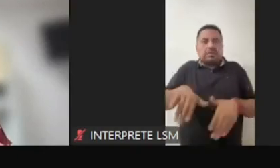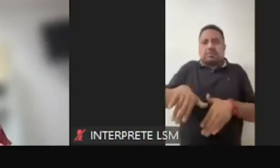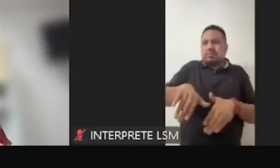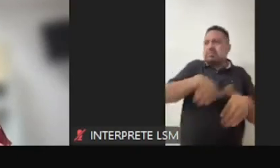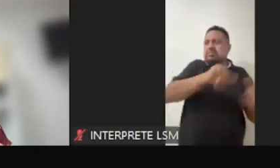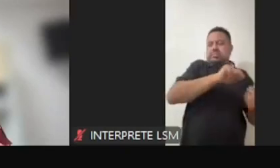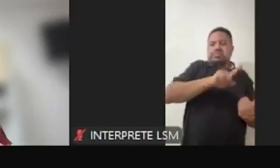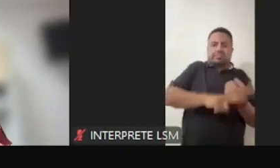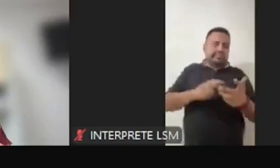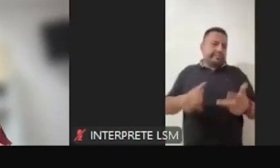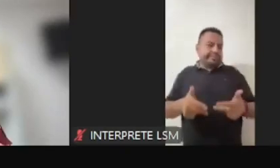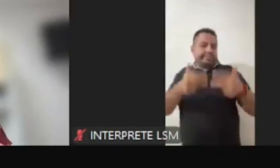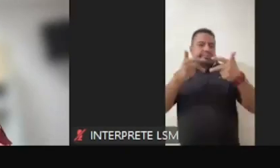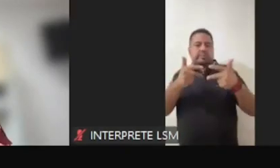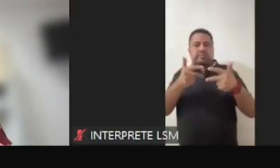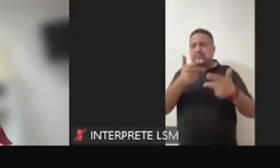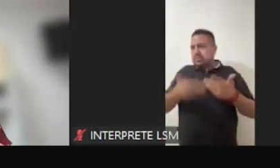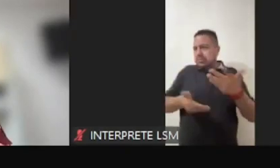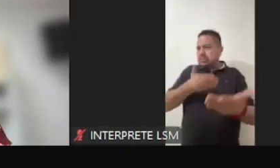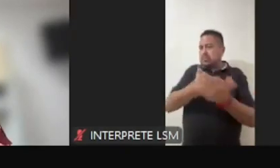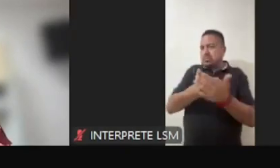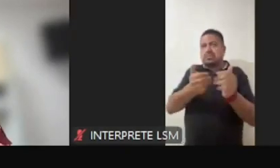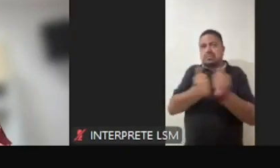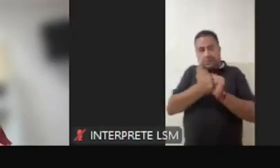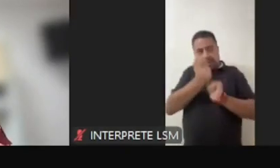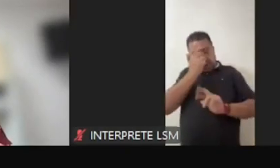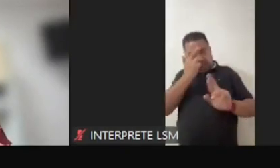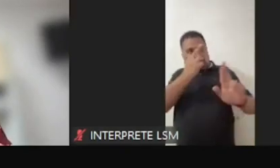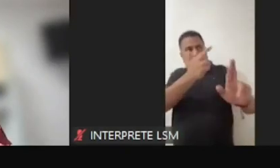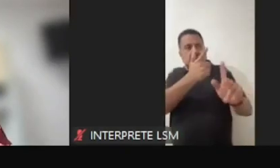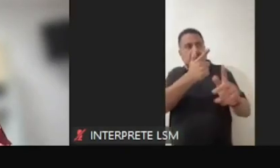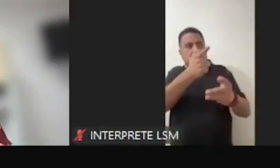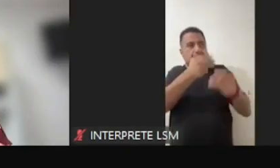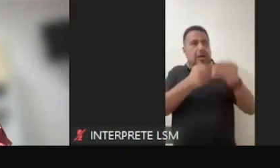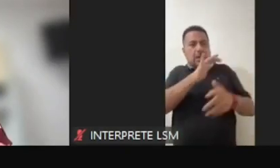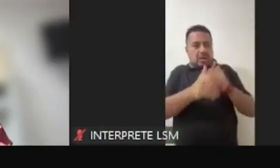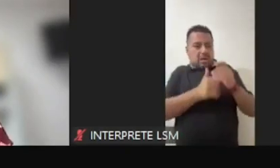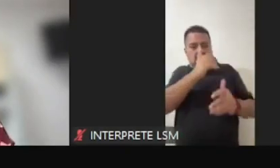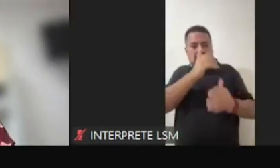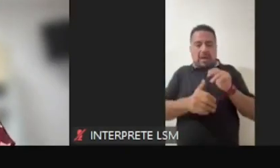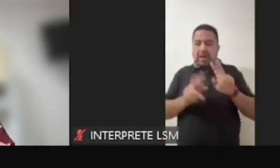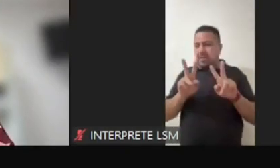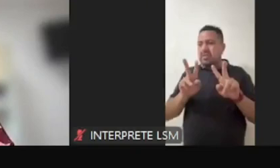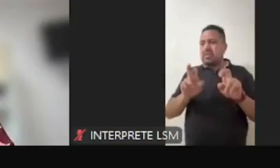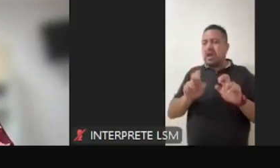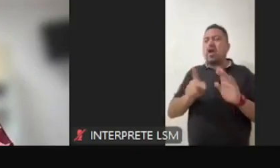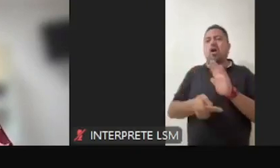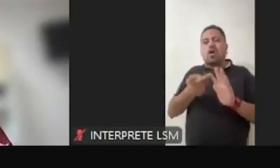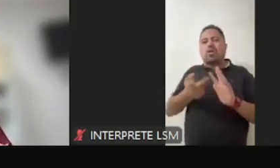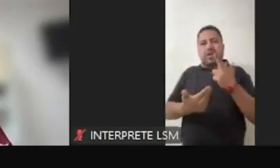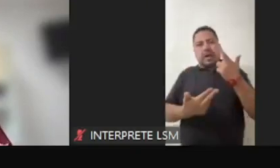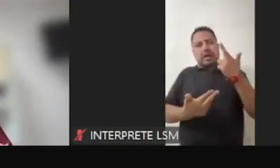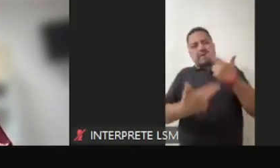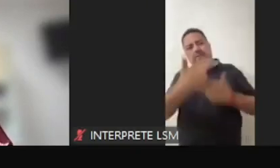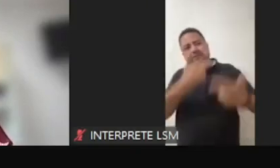presente sesión solicitándole respetuosamente magistrada que al término del punto se incorpore nuevamente a la